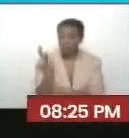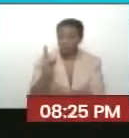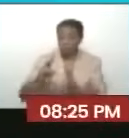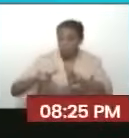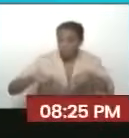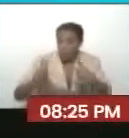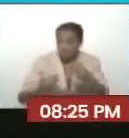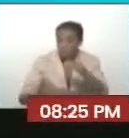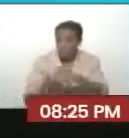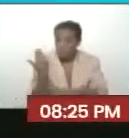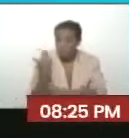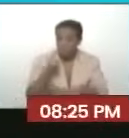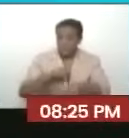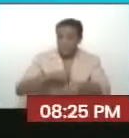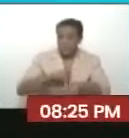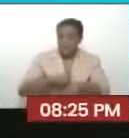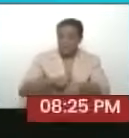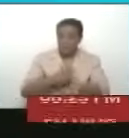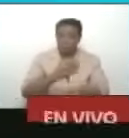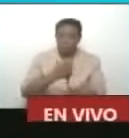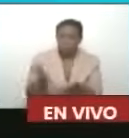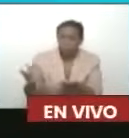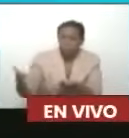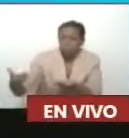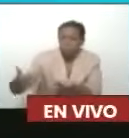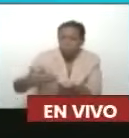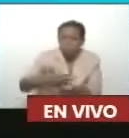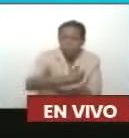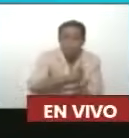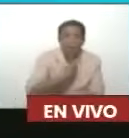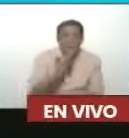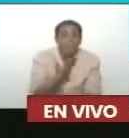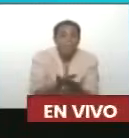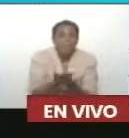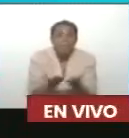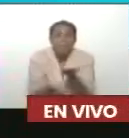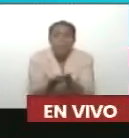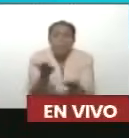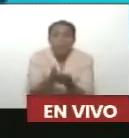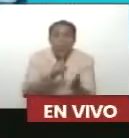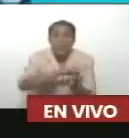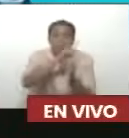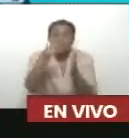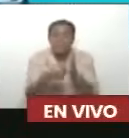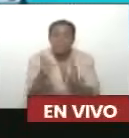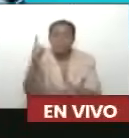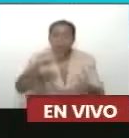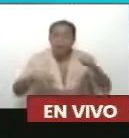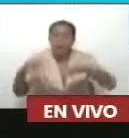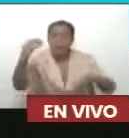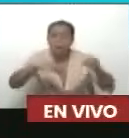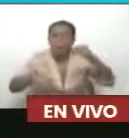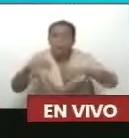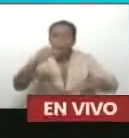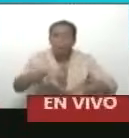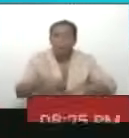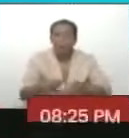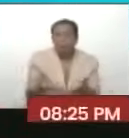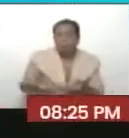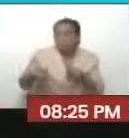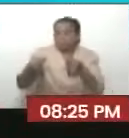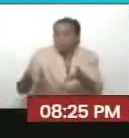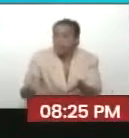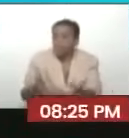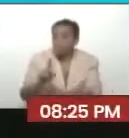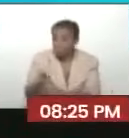Época, yo fui recogiendo por los caminos estas propuestas de los 5 consensos y se las lancé a los